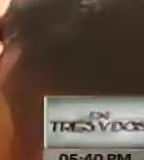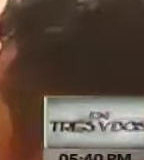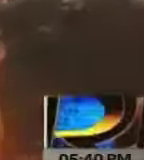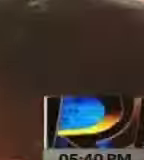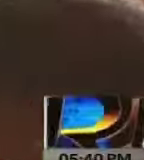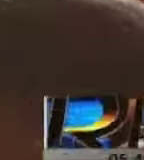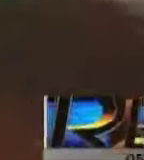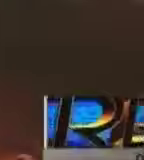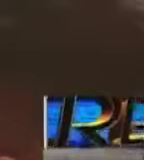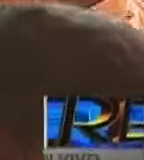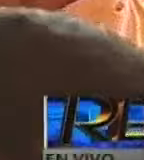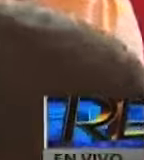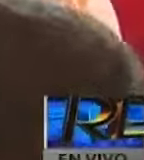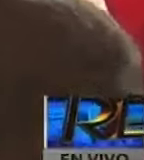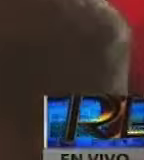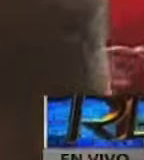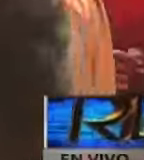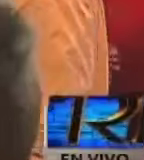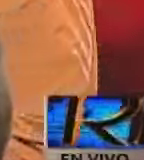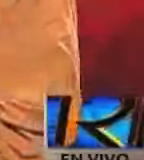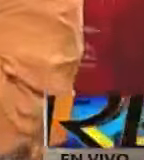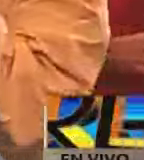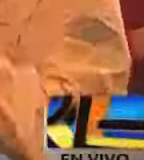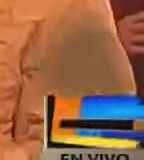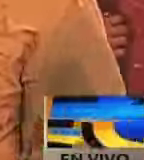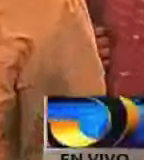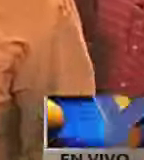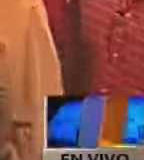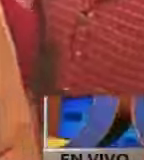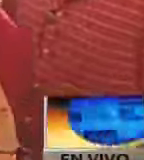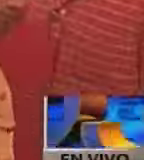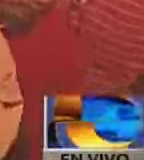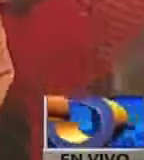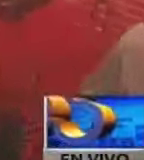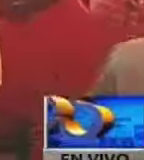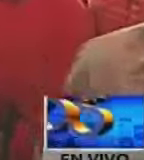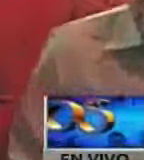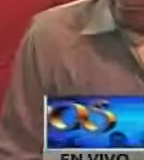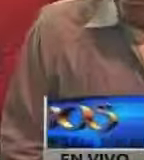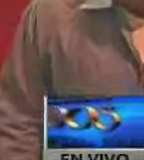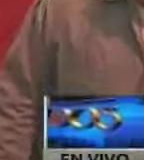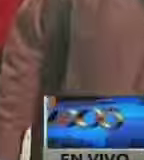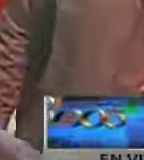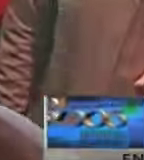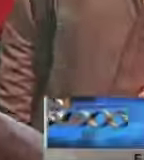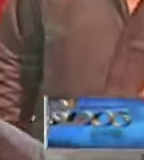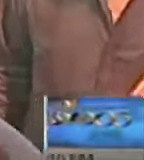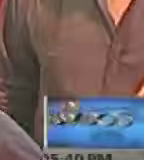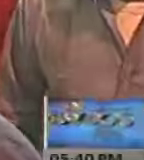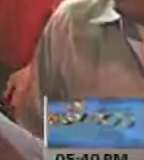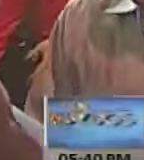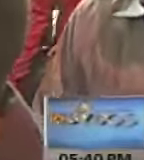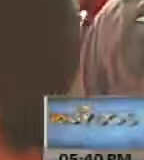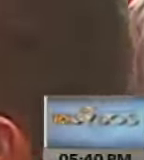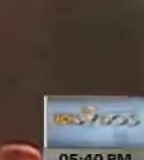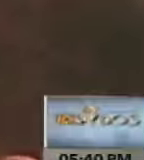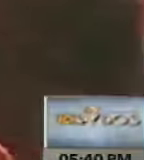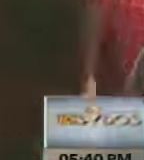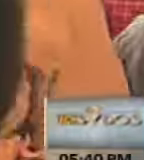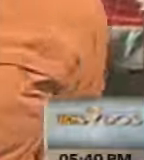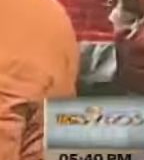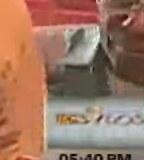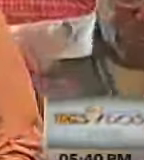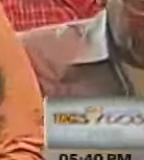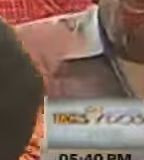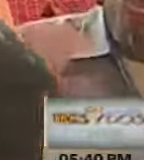que ha venido a ser partícipe de este lanzamiento de empresas socialistas. Vamos a